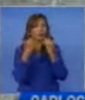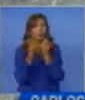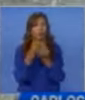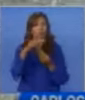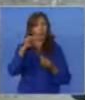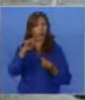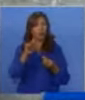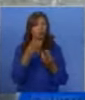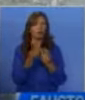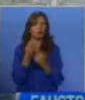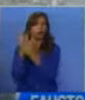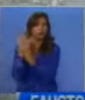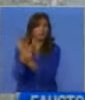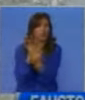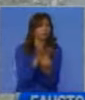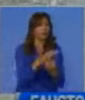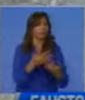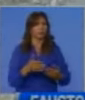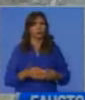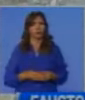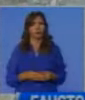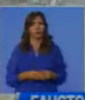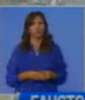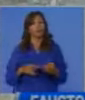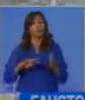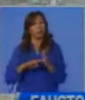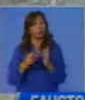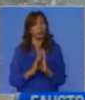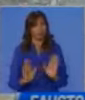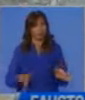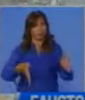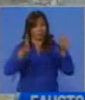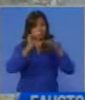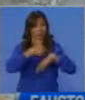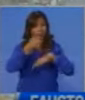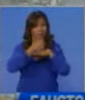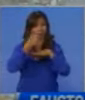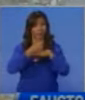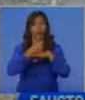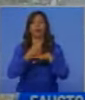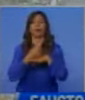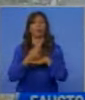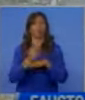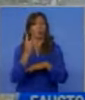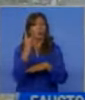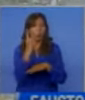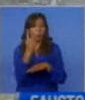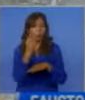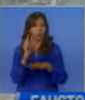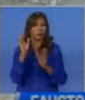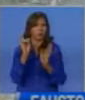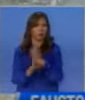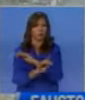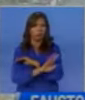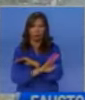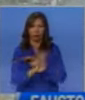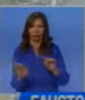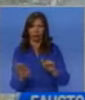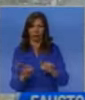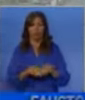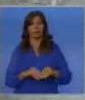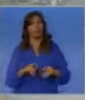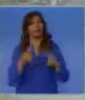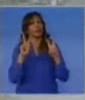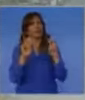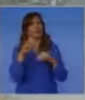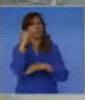Montubios. Siendo así, esta sería la única denuncia que ha llegado oficialmente hasta el despacho del superintendente de comunicación. No obstante, el debate sobre